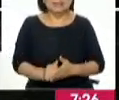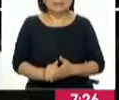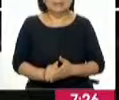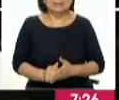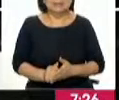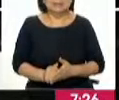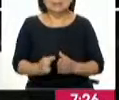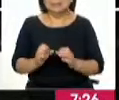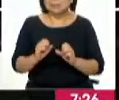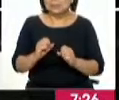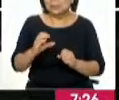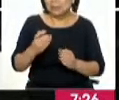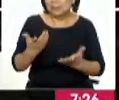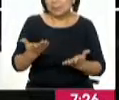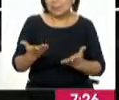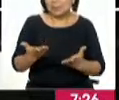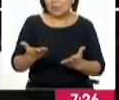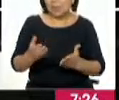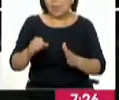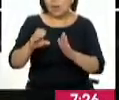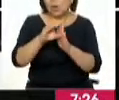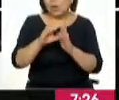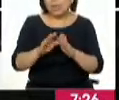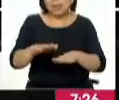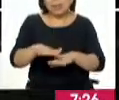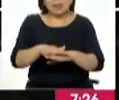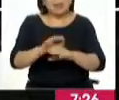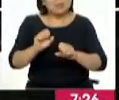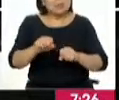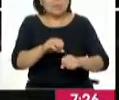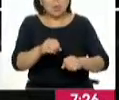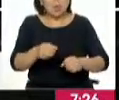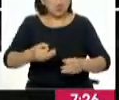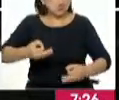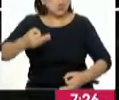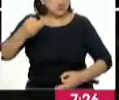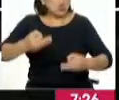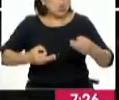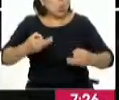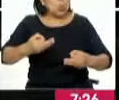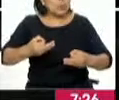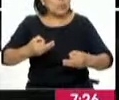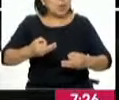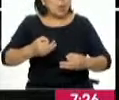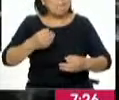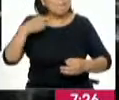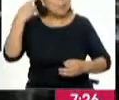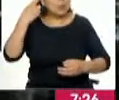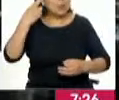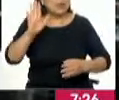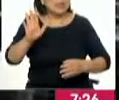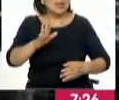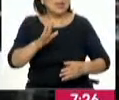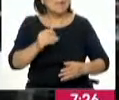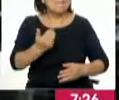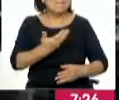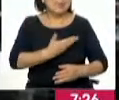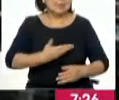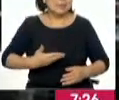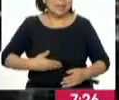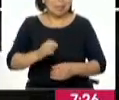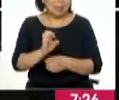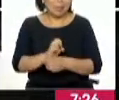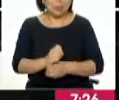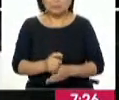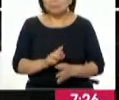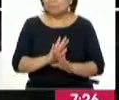al CAL y luego a la Corte Constitucional y admiten o no un juicio político contra Guillermo Lasso. Perfecto. Alex, muchas gracias. No sé si tengas